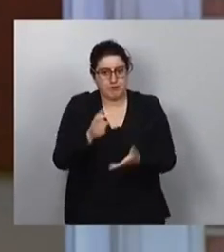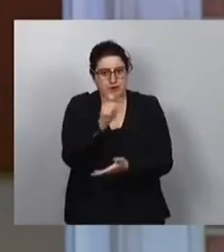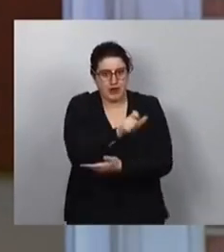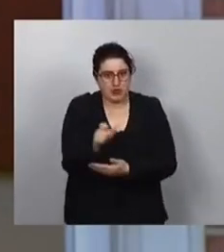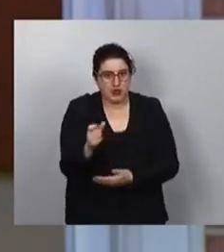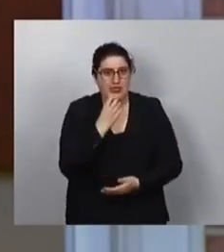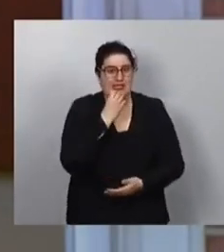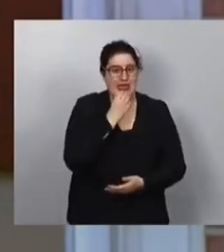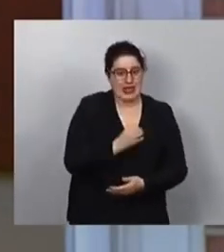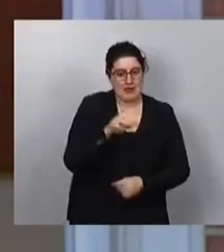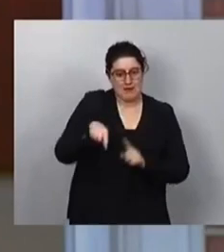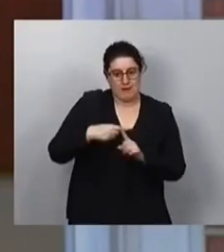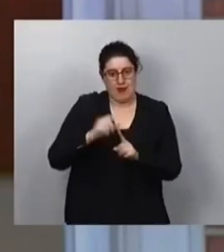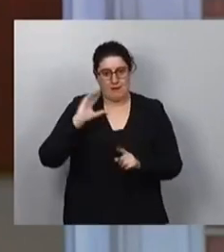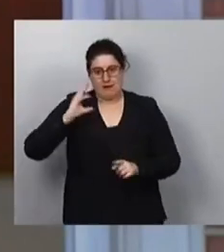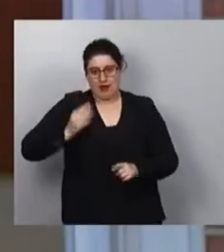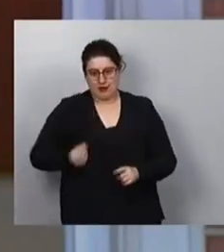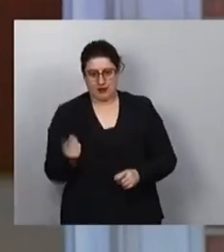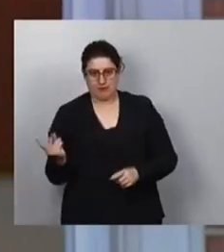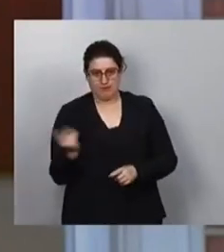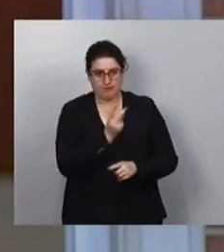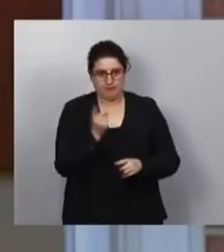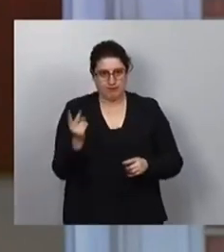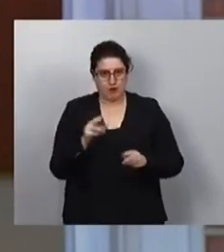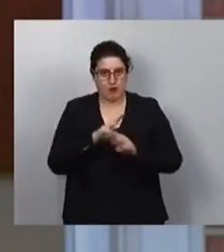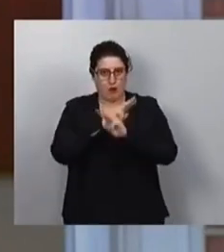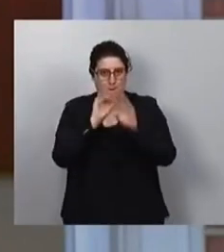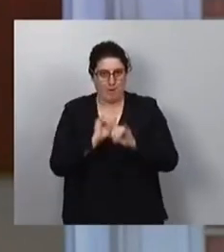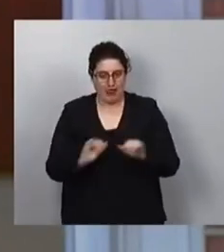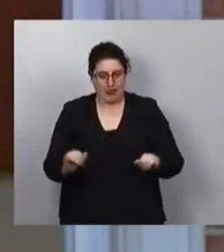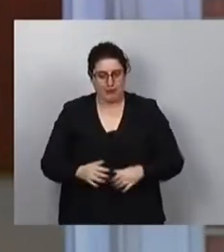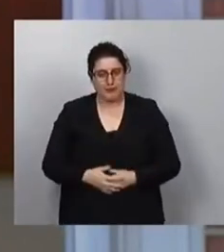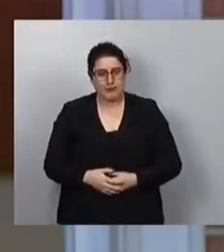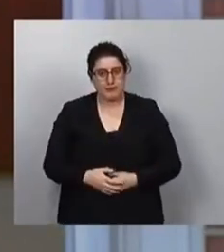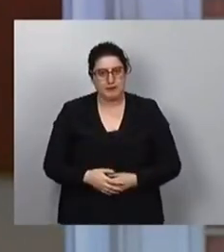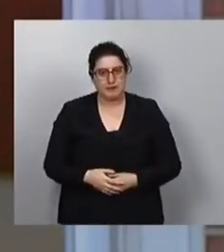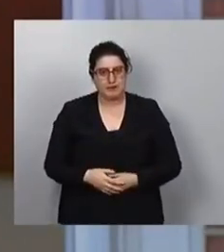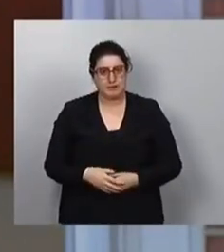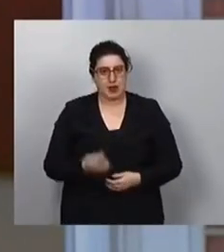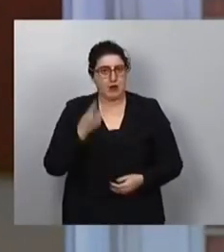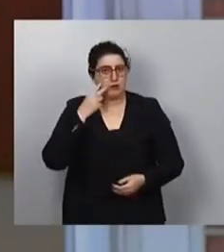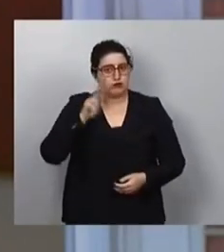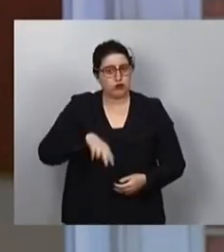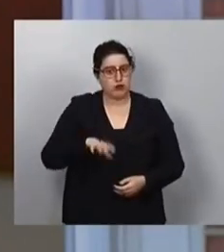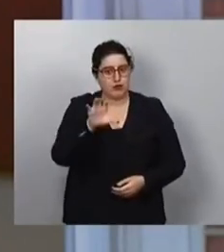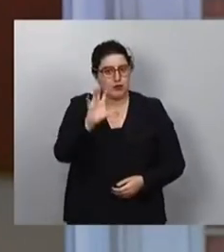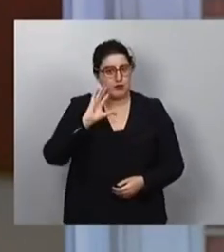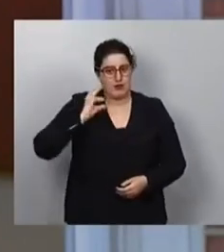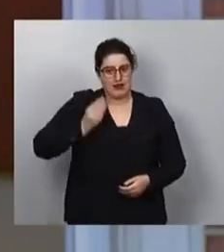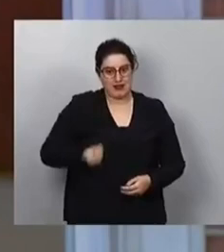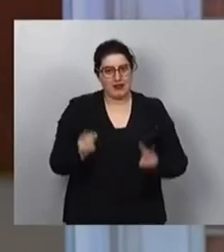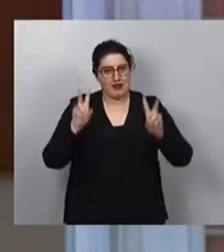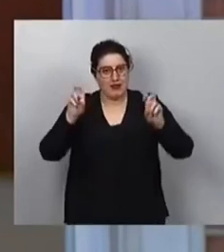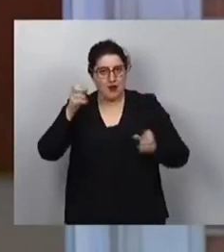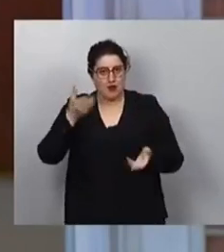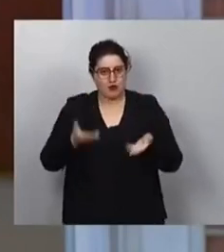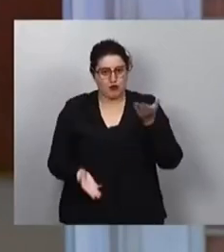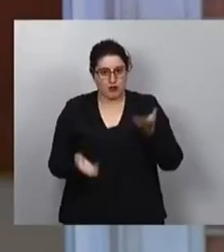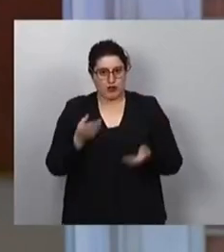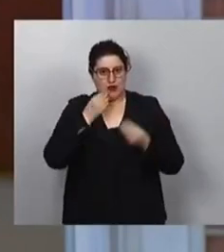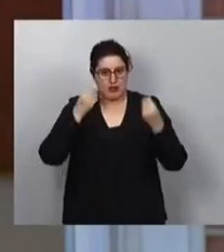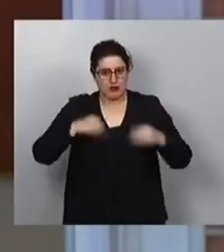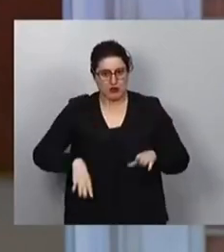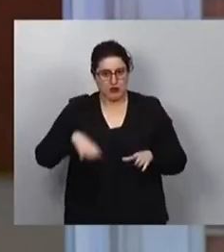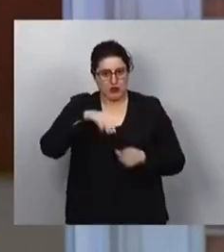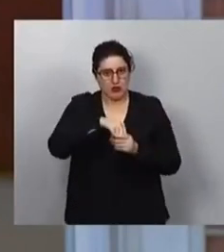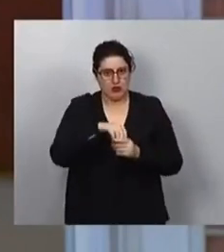de 1967. No solo es una cuestión de justicia histórica, es una necesidad perentoria de lograr